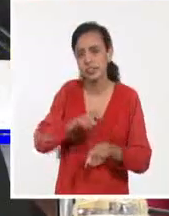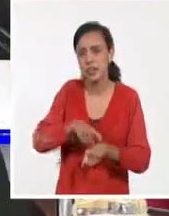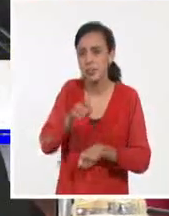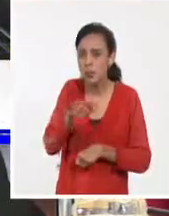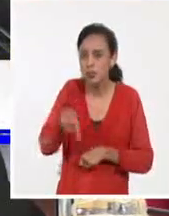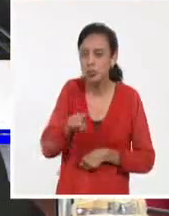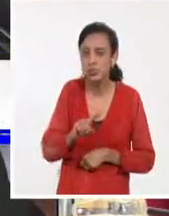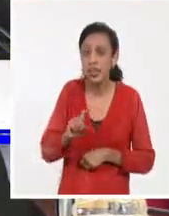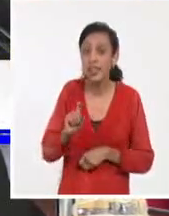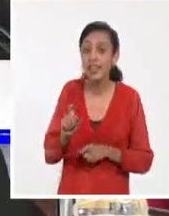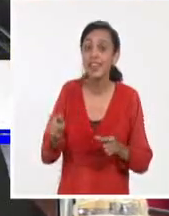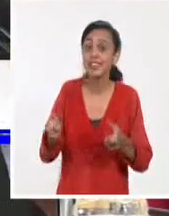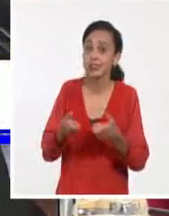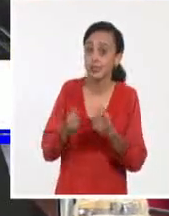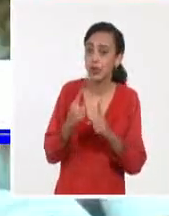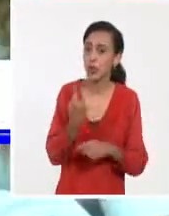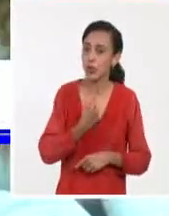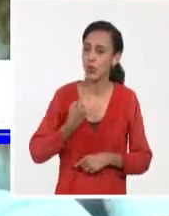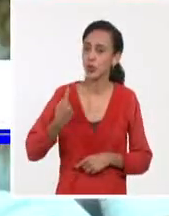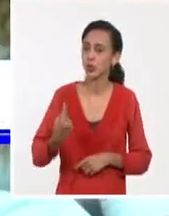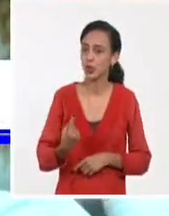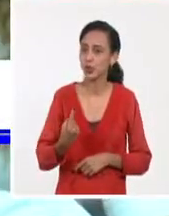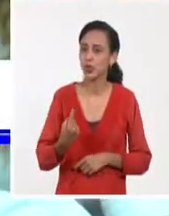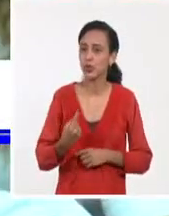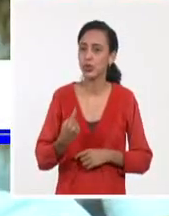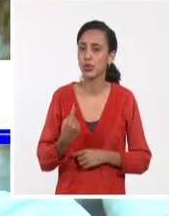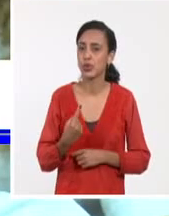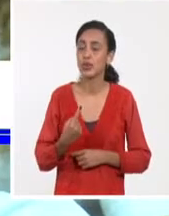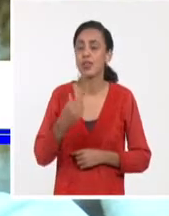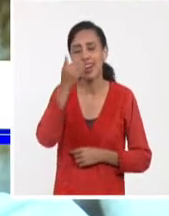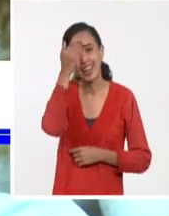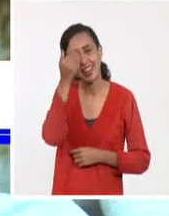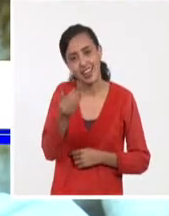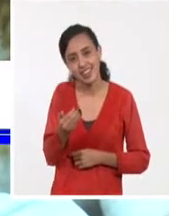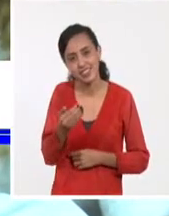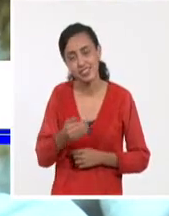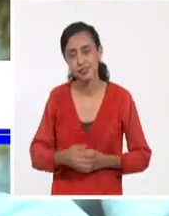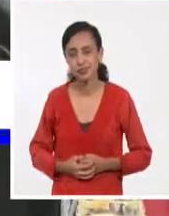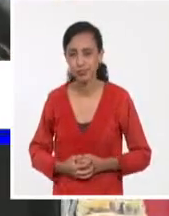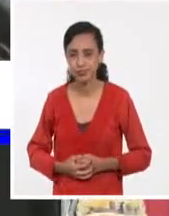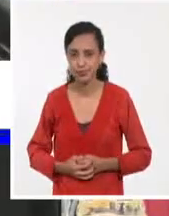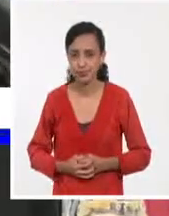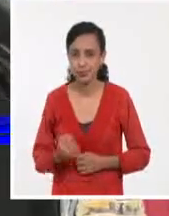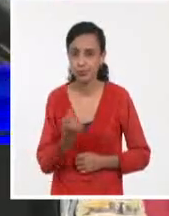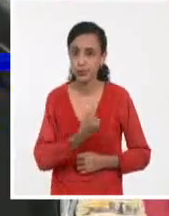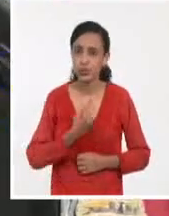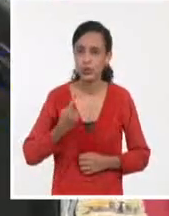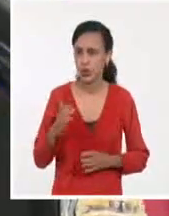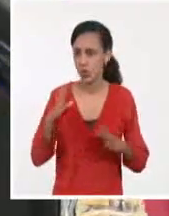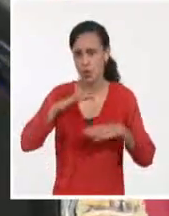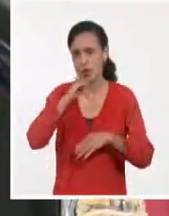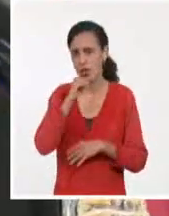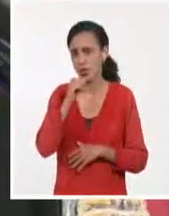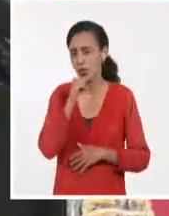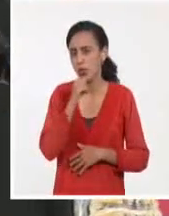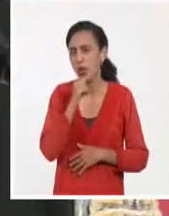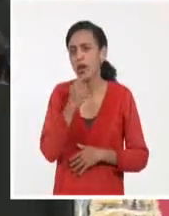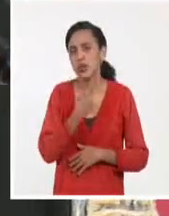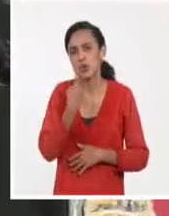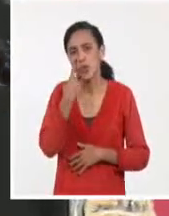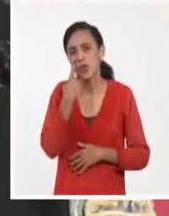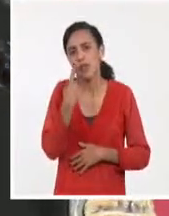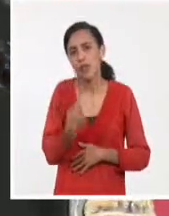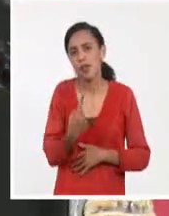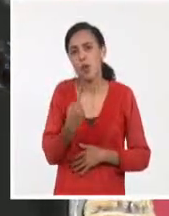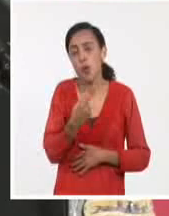en este encuentro con nosotros, que hayan accedido, somos precisamente nosotros hacia ustedes. Nosotros indudablemente tenemos la apreciación de